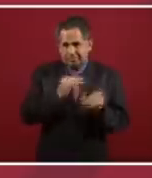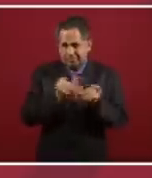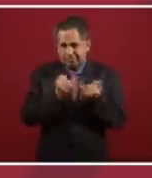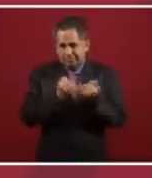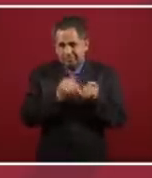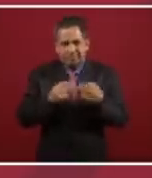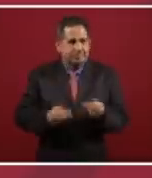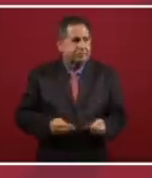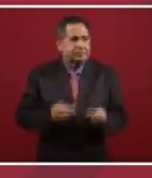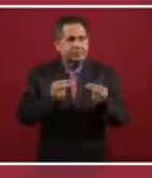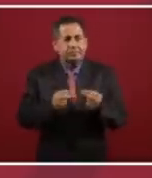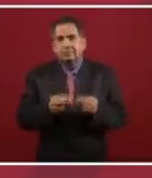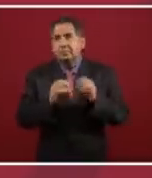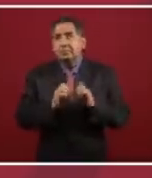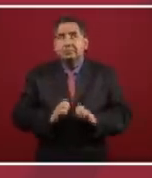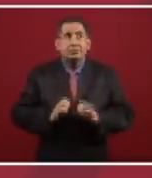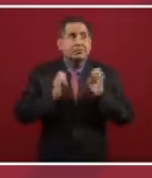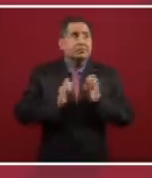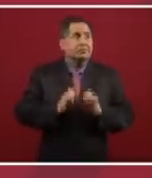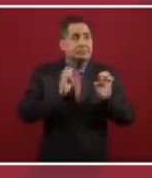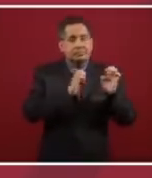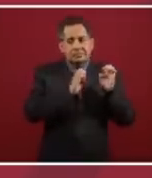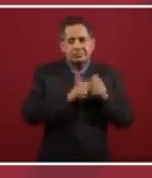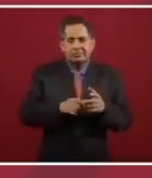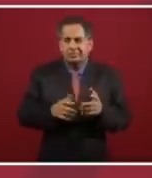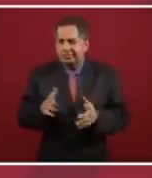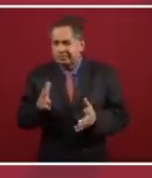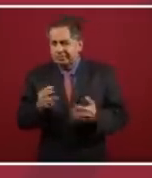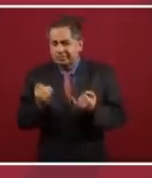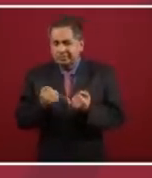todo un negocio inmobiliario.